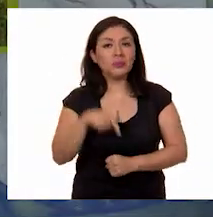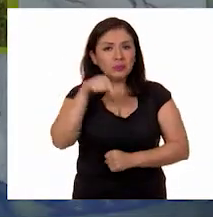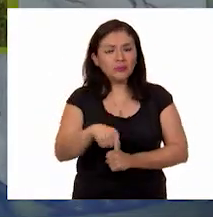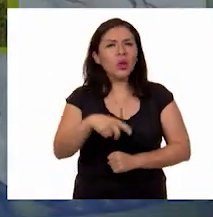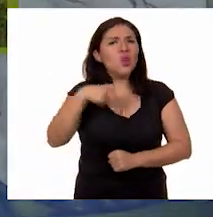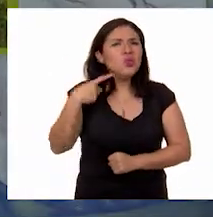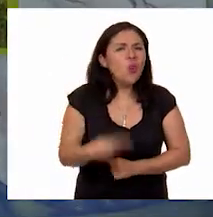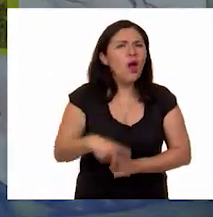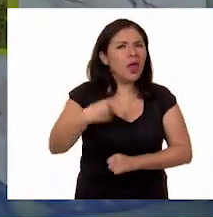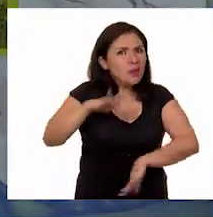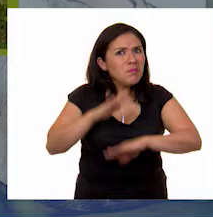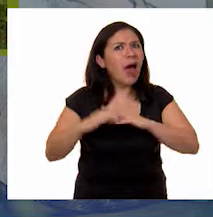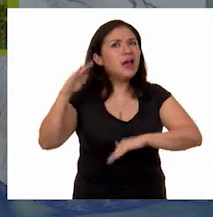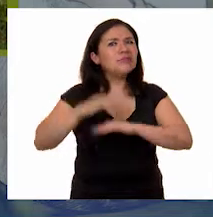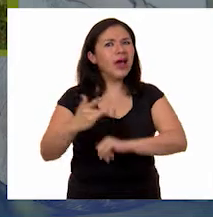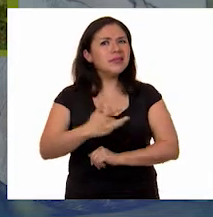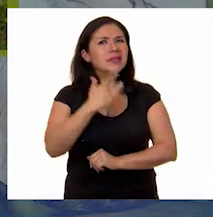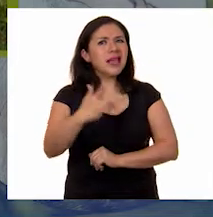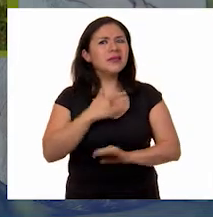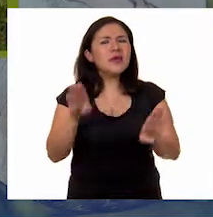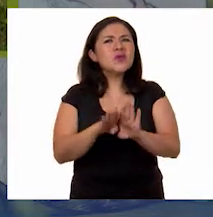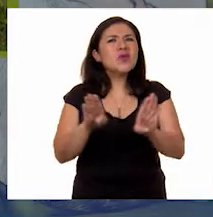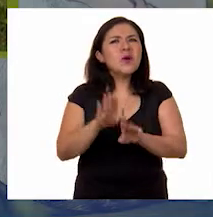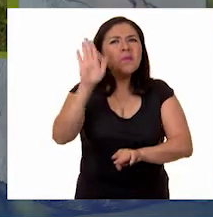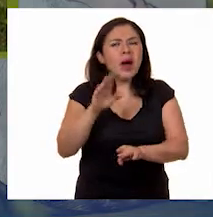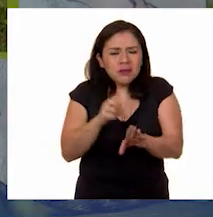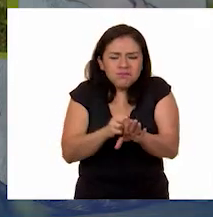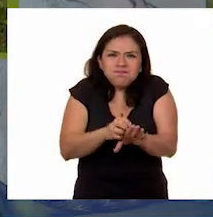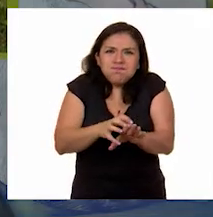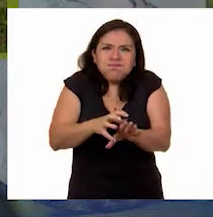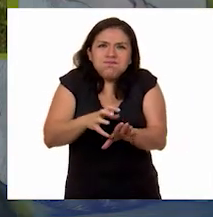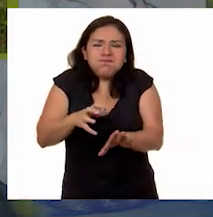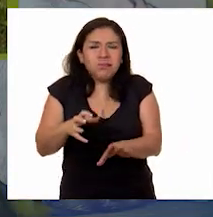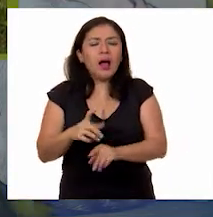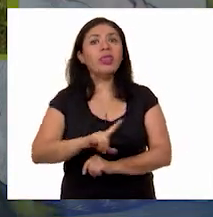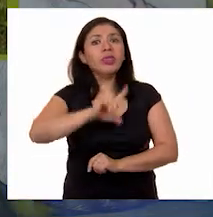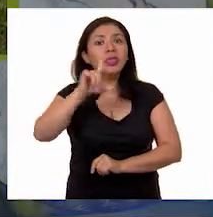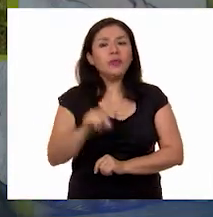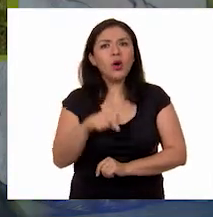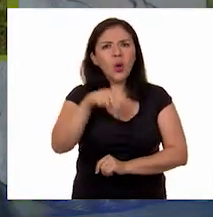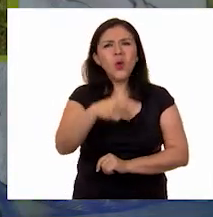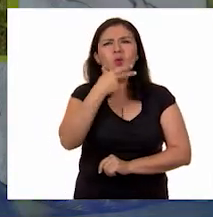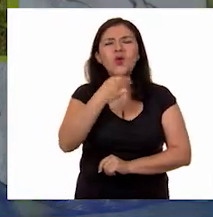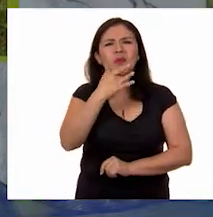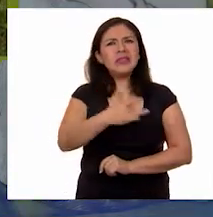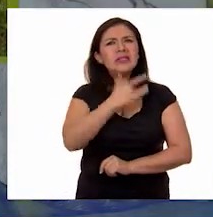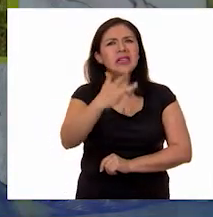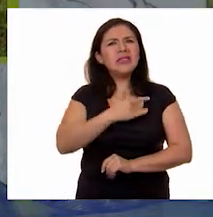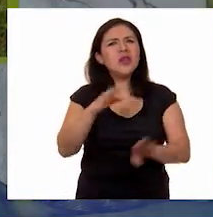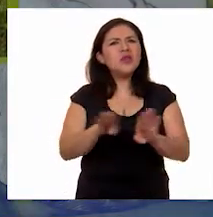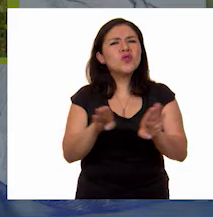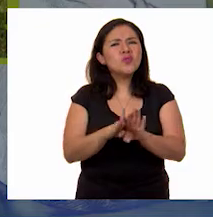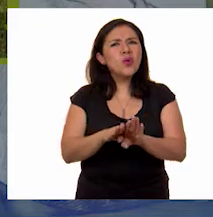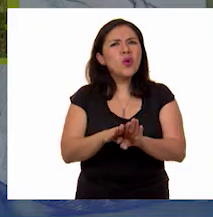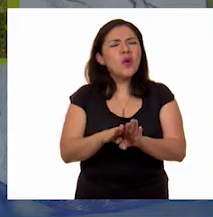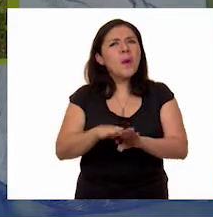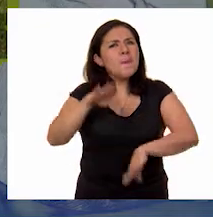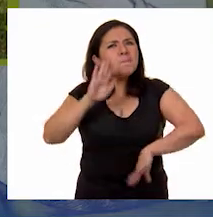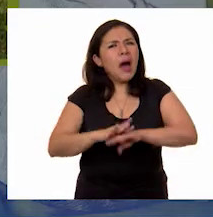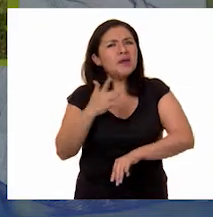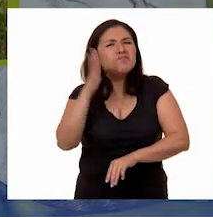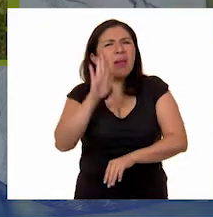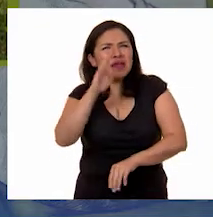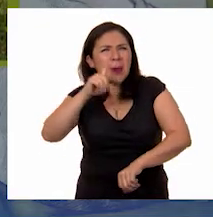pie aumentaba, con sensación de tirante abultamiento, y de pronto el hombre sintió 2 o 3 fulgurantes puntadas que,